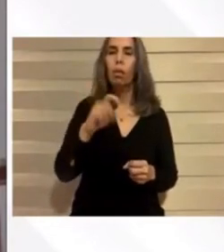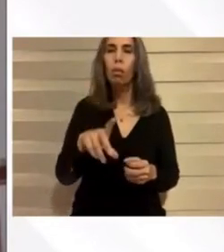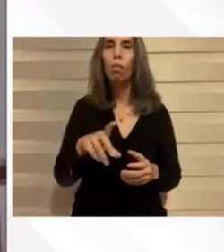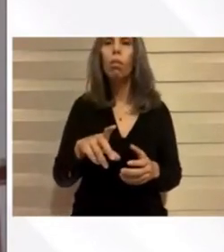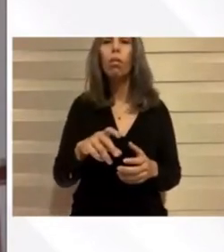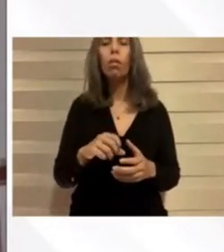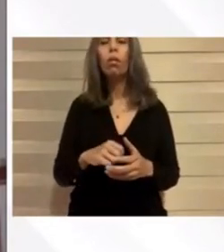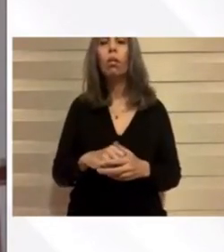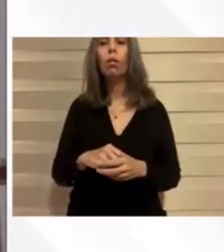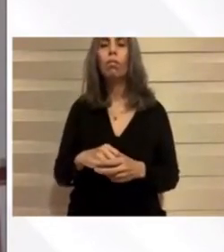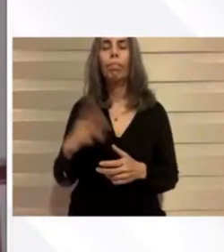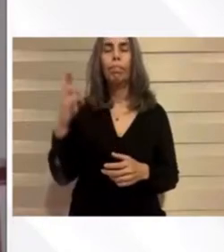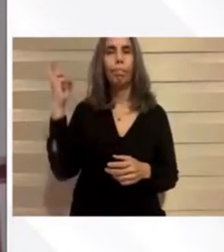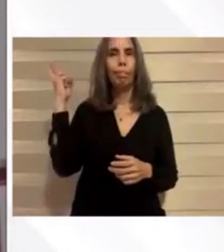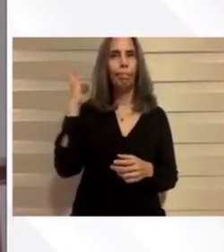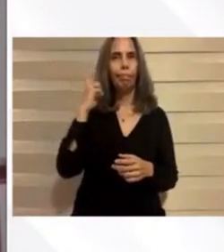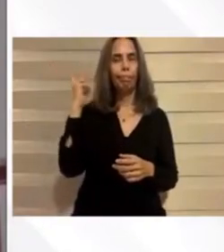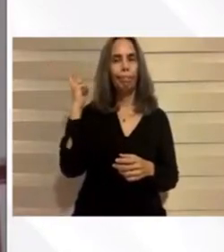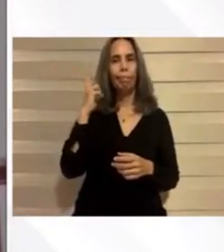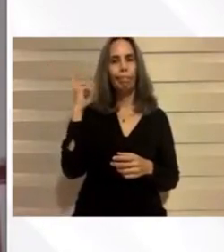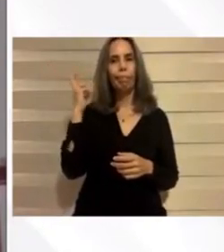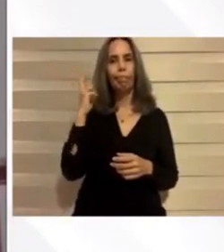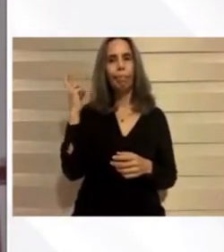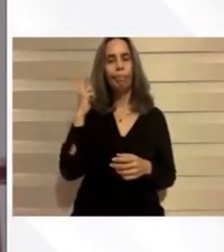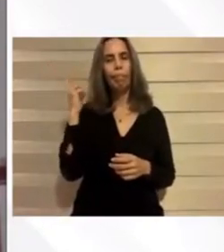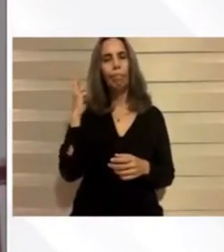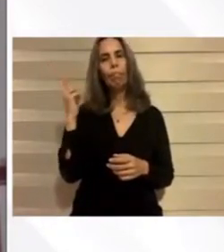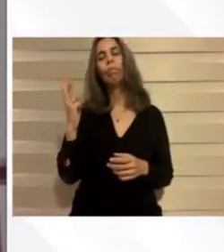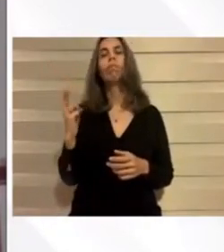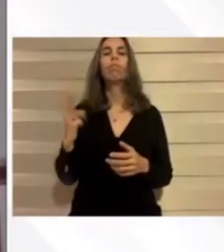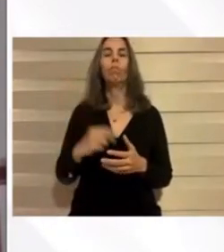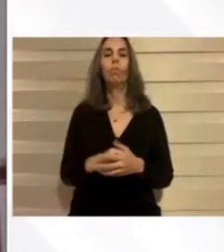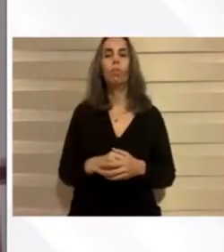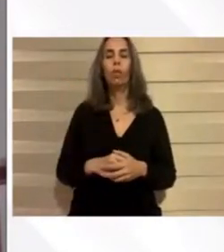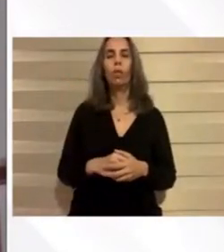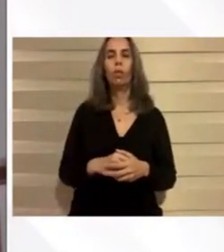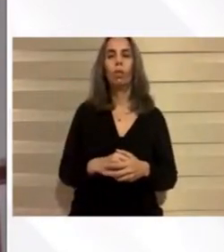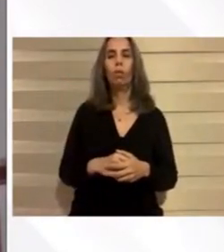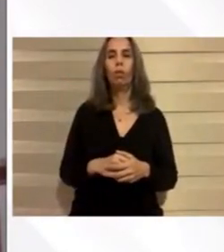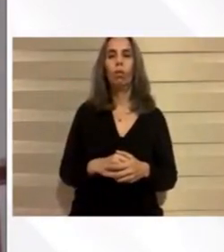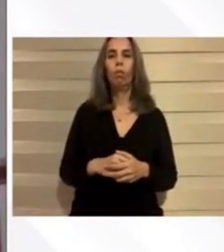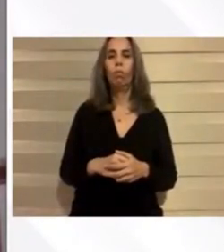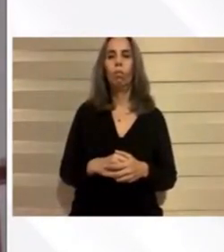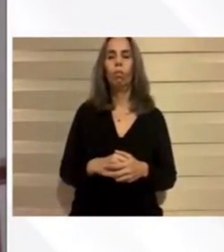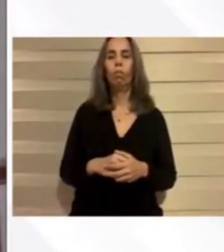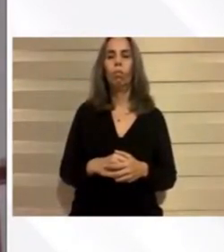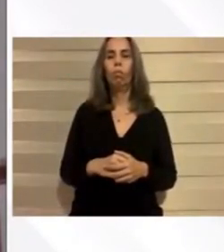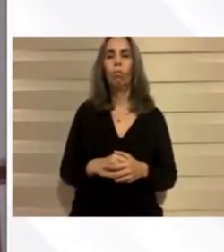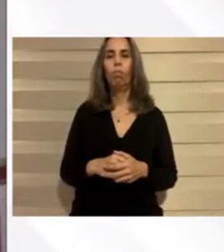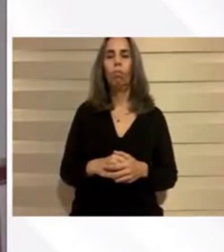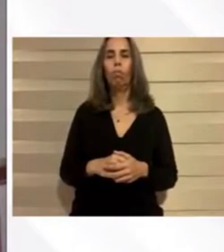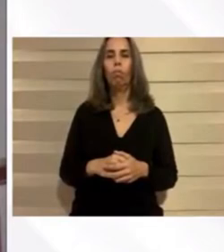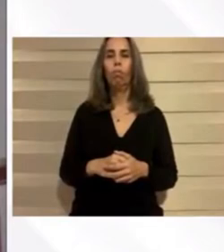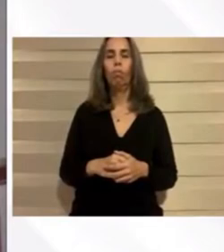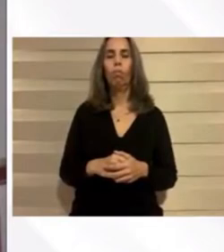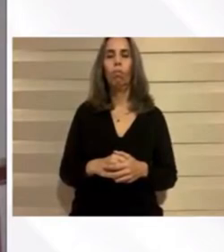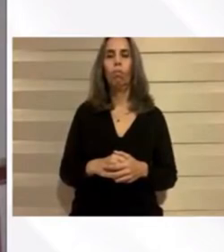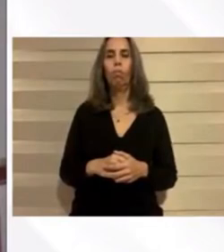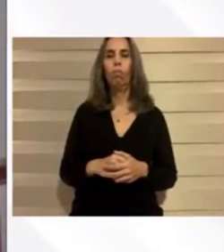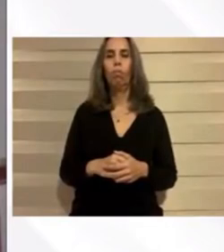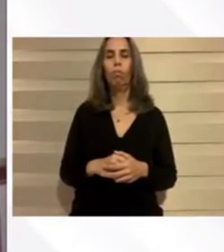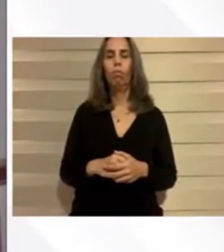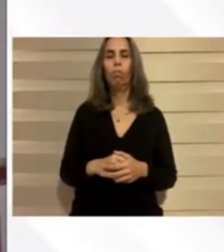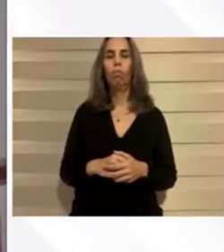de la Ciudad de México, también extiendo este agradecimiento a María Guadalupe Correa Barona y a su equipo, y de manera